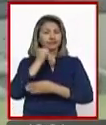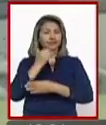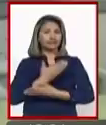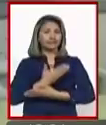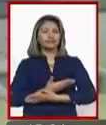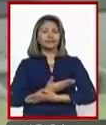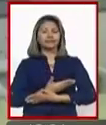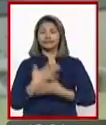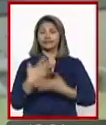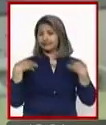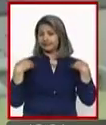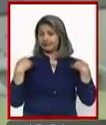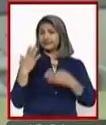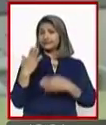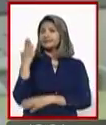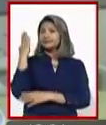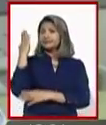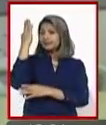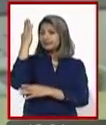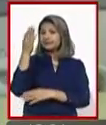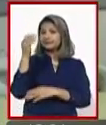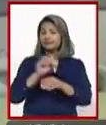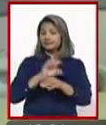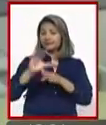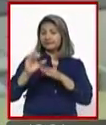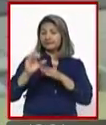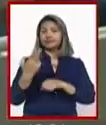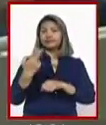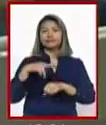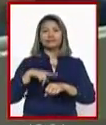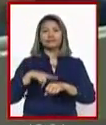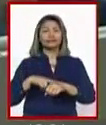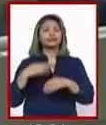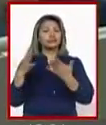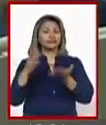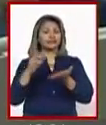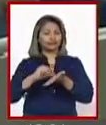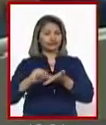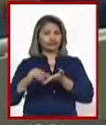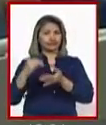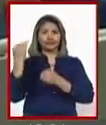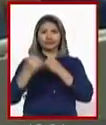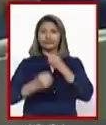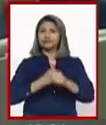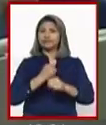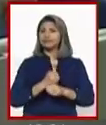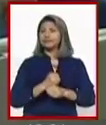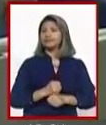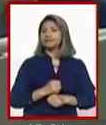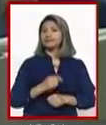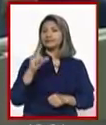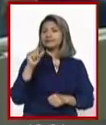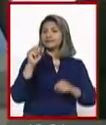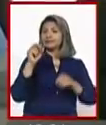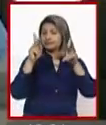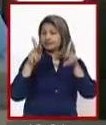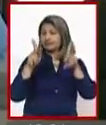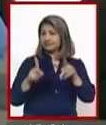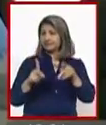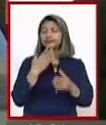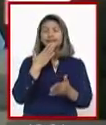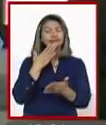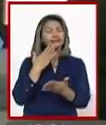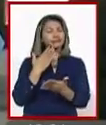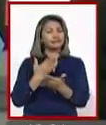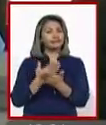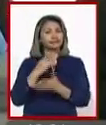Y la vida futura de esta niña puede ser completamente normal. Se ha operado en el último año algo así más de 20 pacientes con